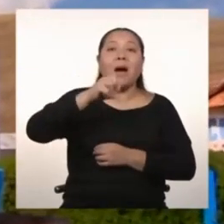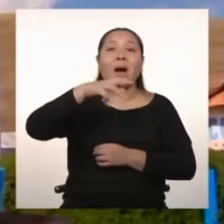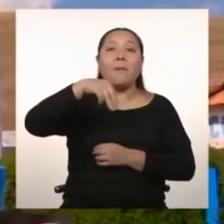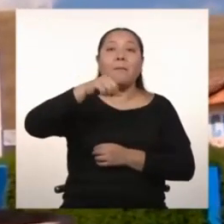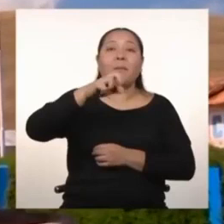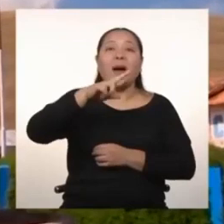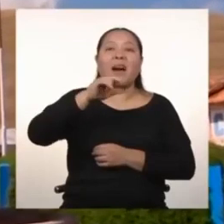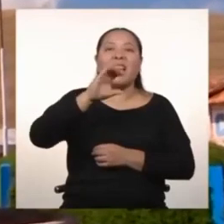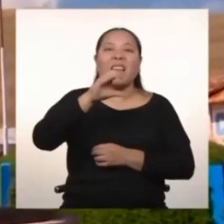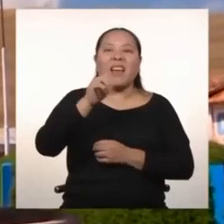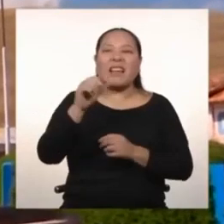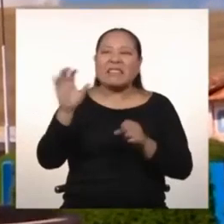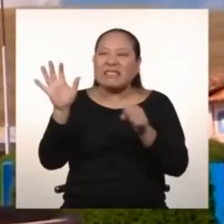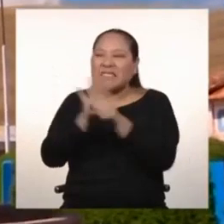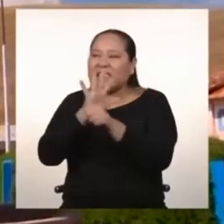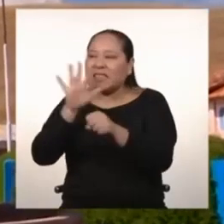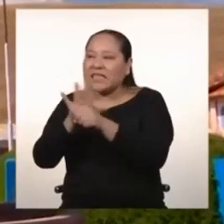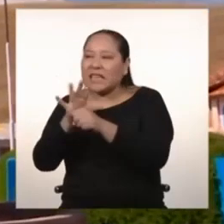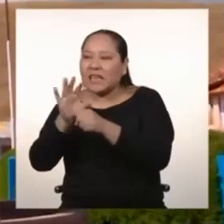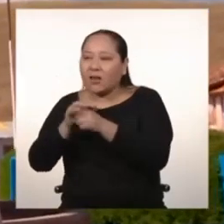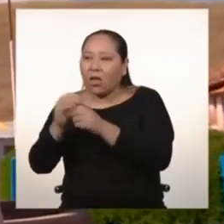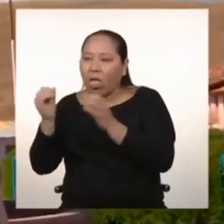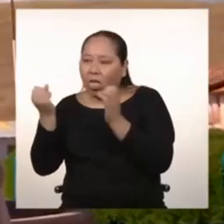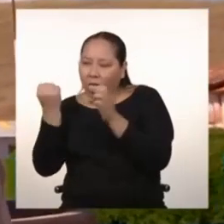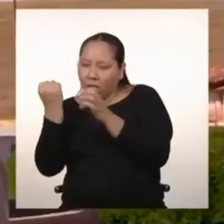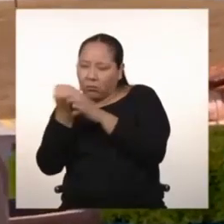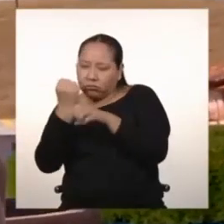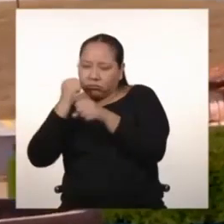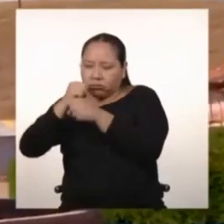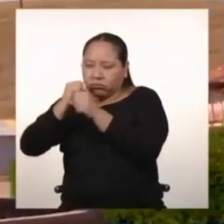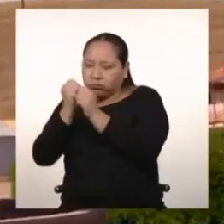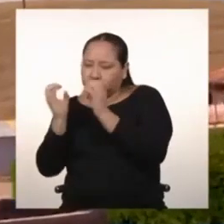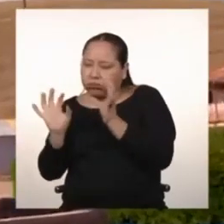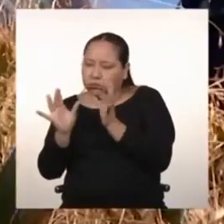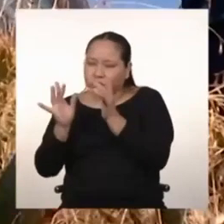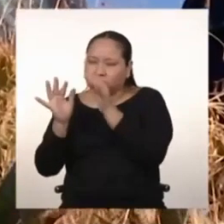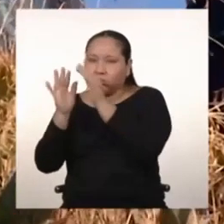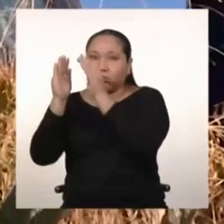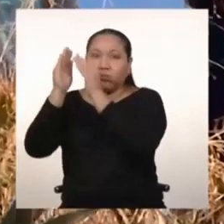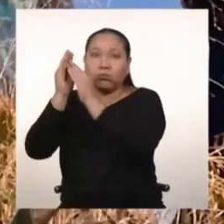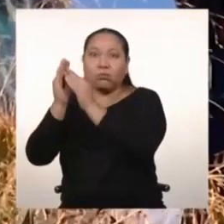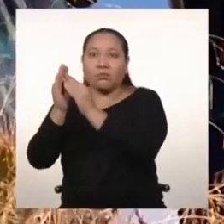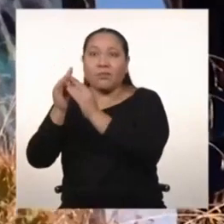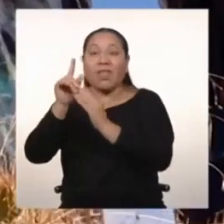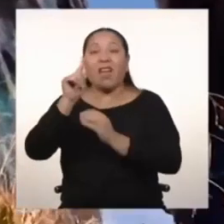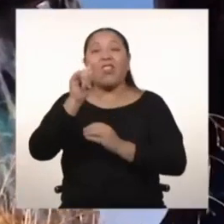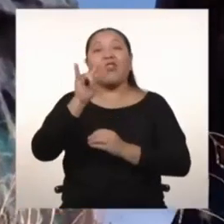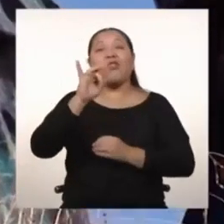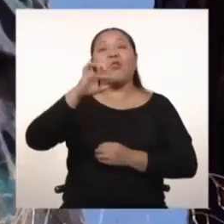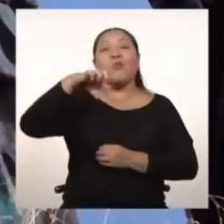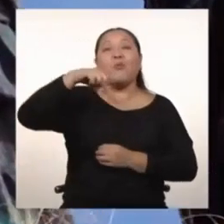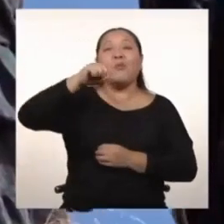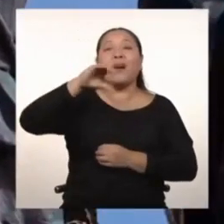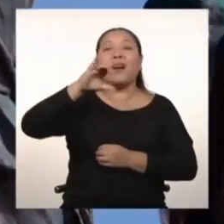de esculturas e imágenes de Túpac Amaru.